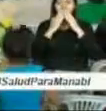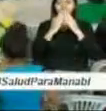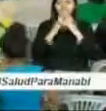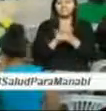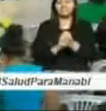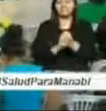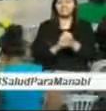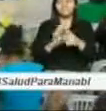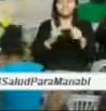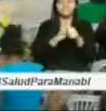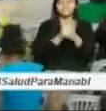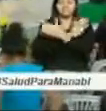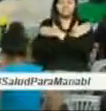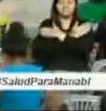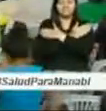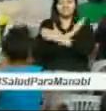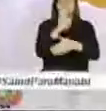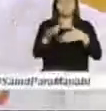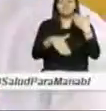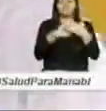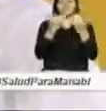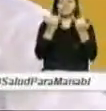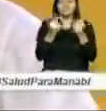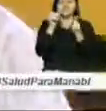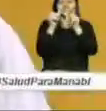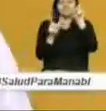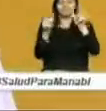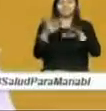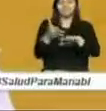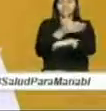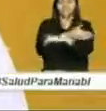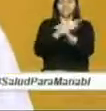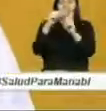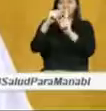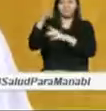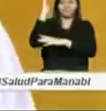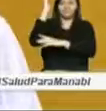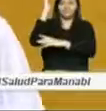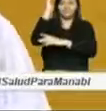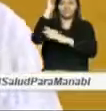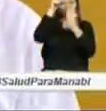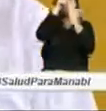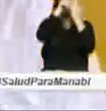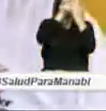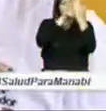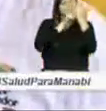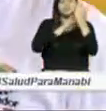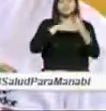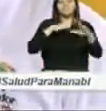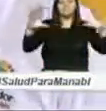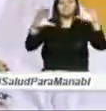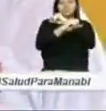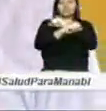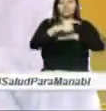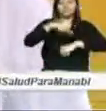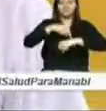Bueno, un abrazo a todas y a todos. Yo creo que las personas que me antecedieron en la palabra saludaron como es debido, así que para ahorrar un poco de